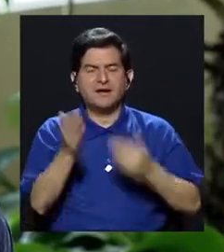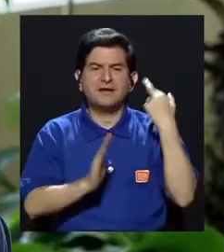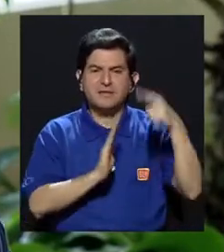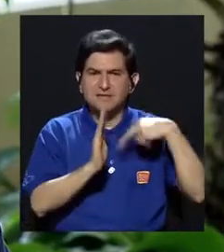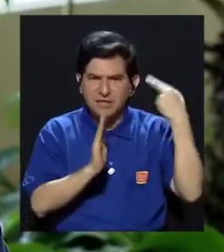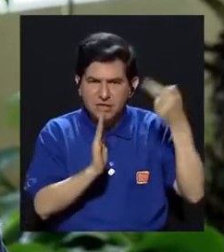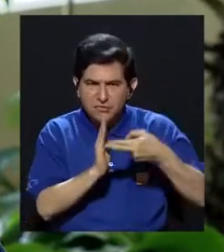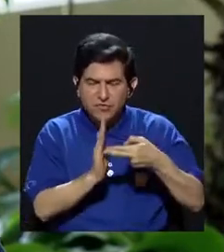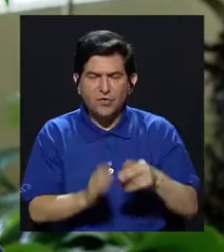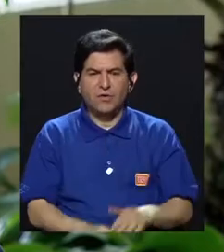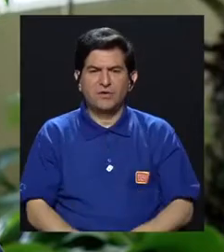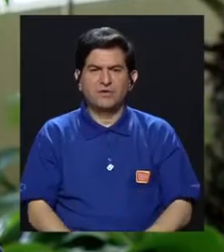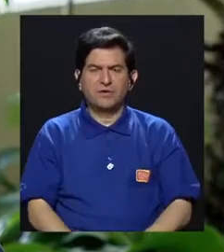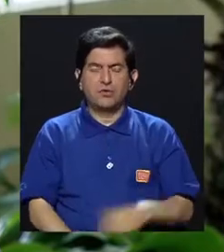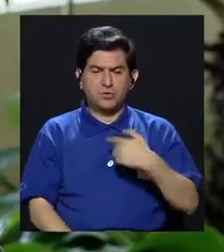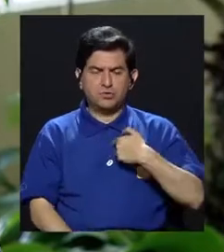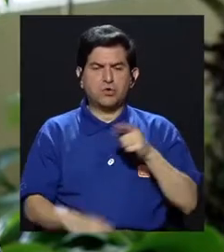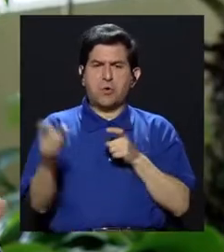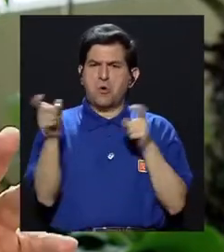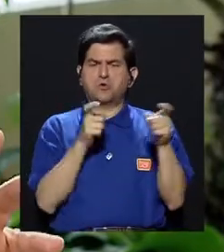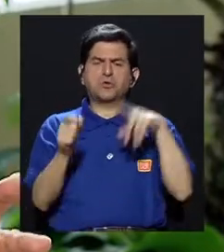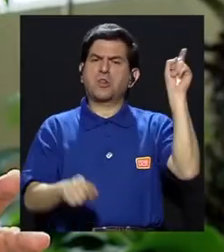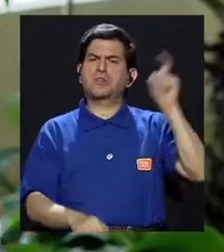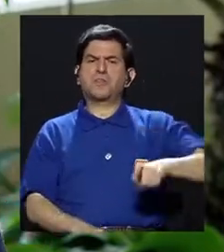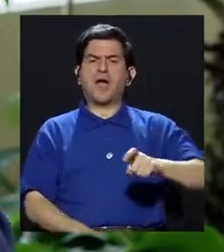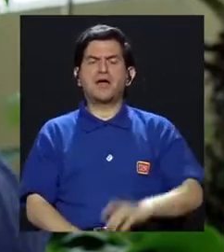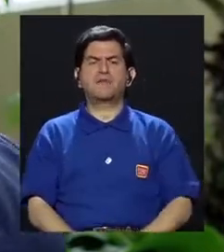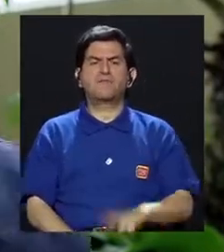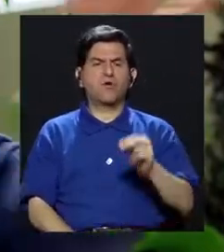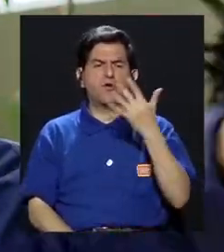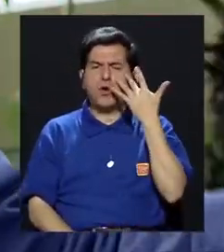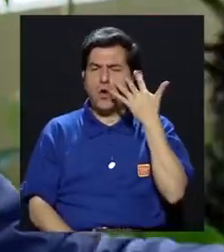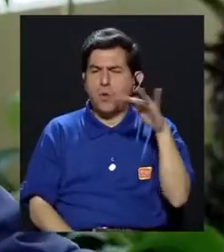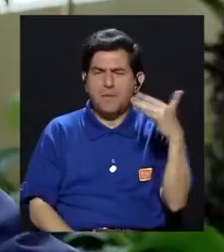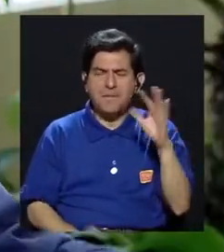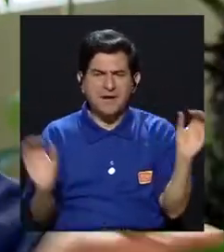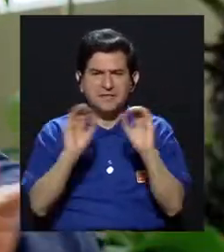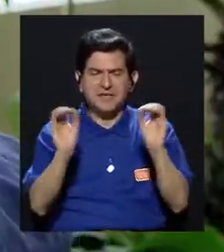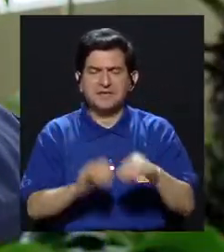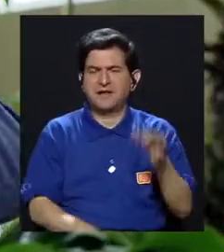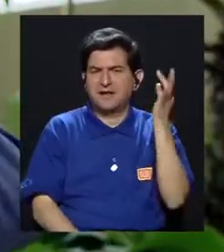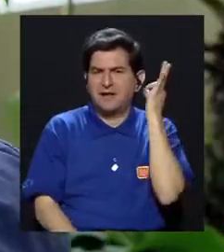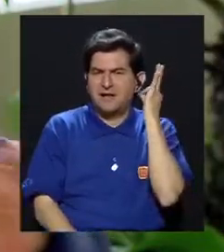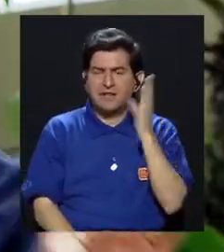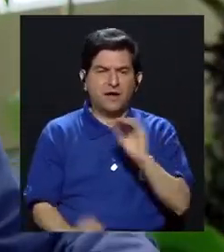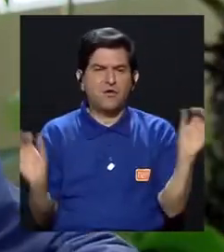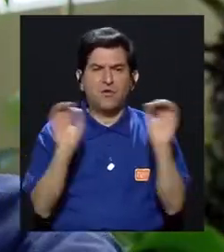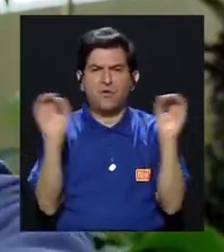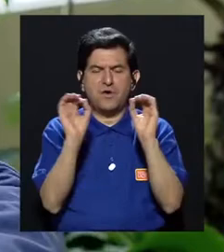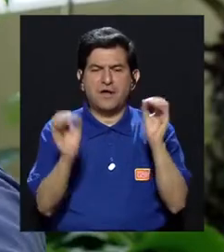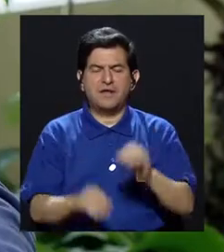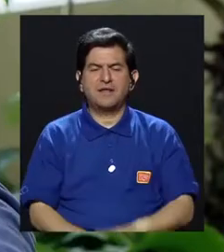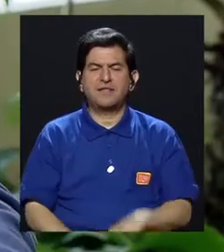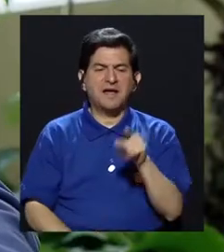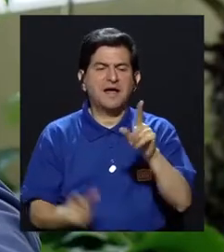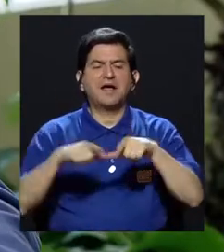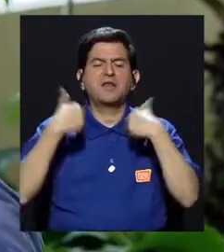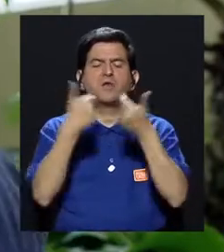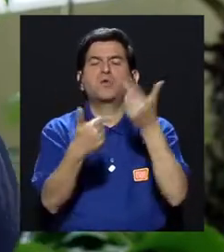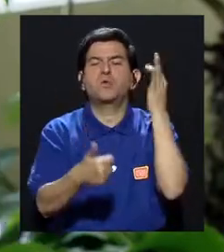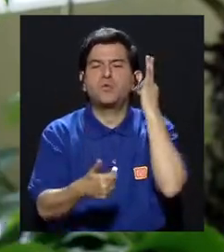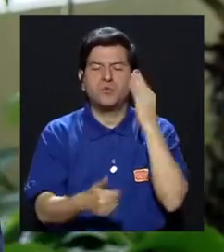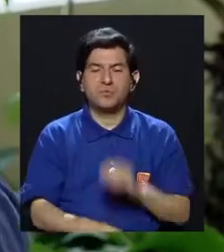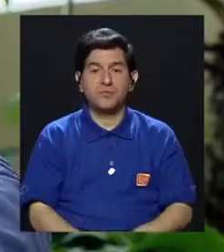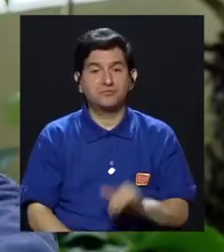determinados roles, o sea, tengo que tener bajo control eso para no parecerme en nada a lo femenino o en nada a las mujeres, ¿verdad?